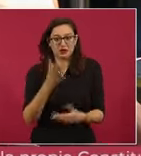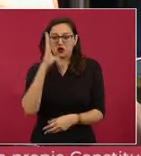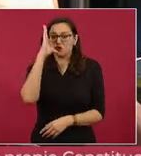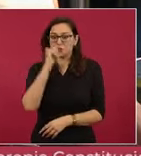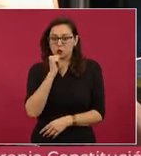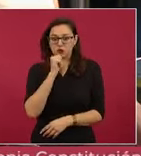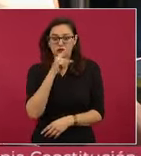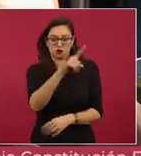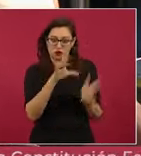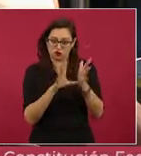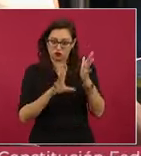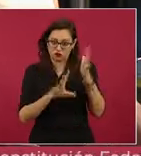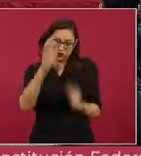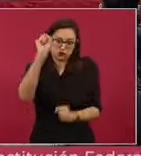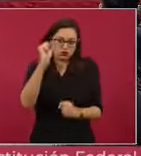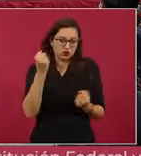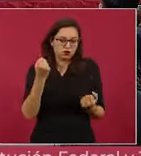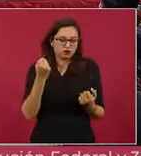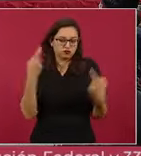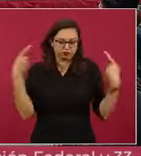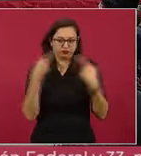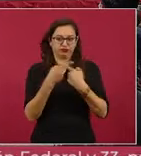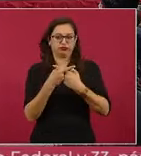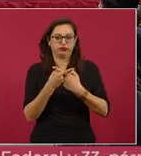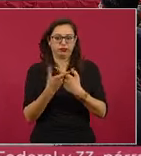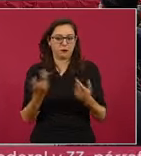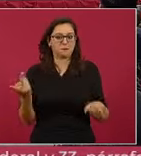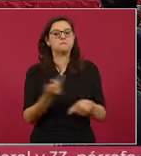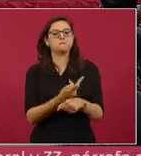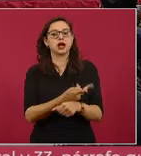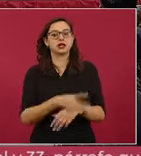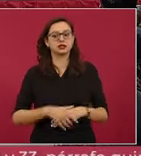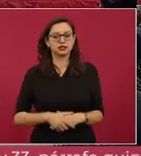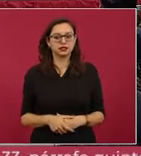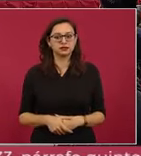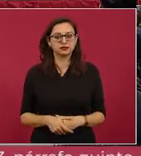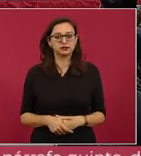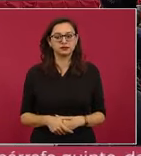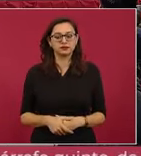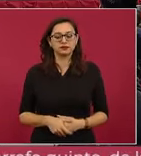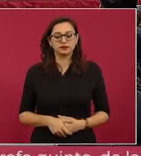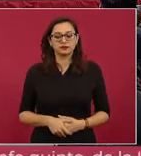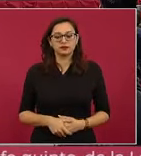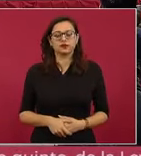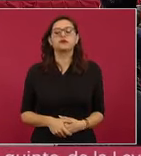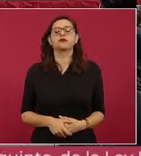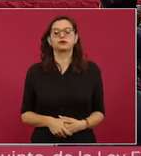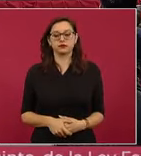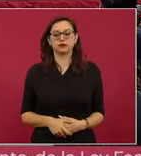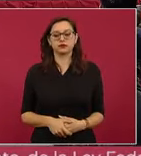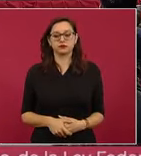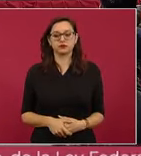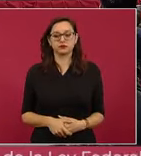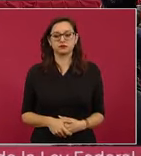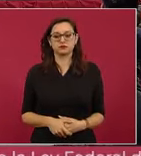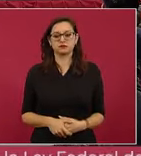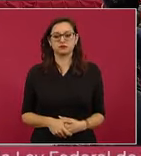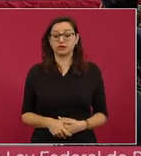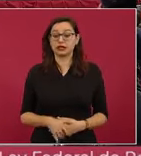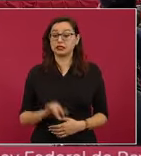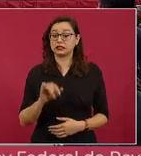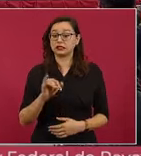séptimo de la Constitución mexicana? Pues yo creo que es más un asunto